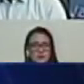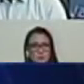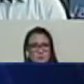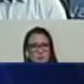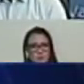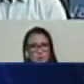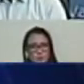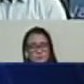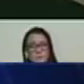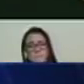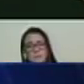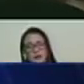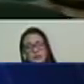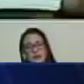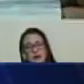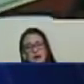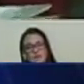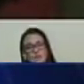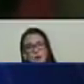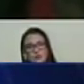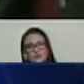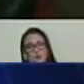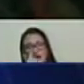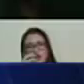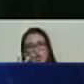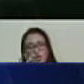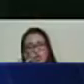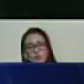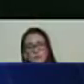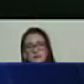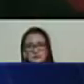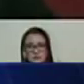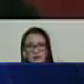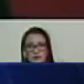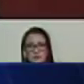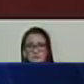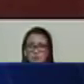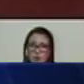números que vamos a intentar compartir con ustedes.